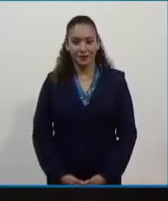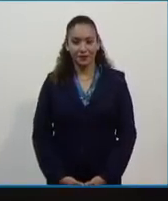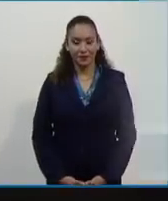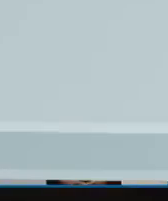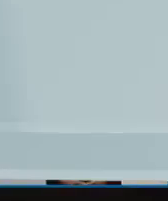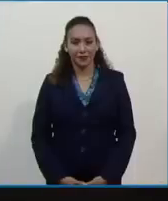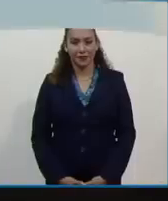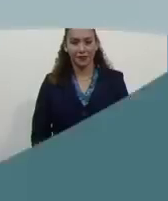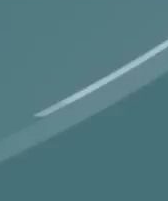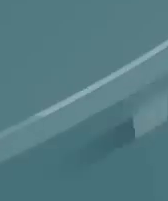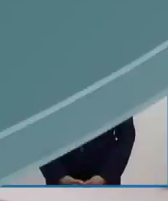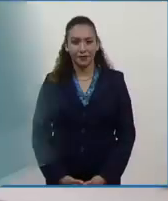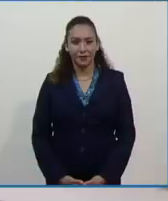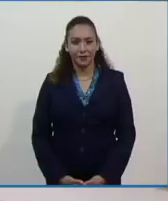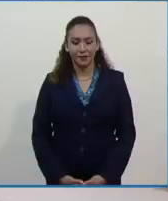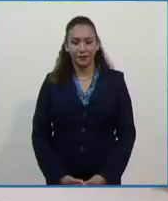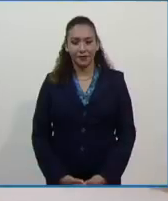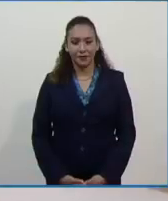González.